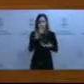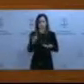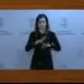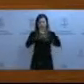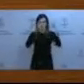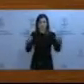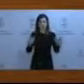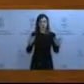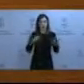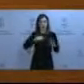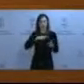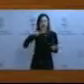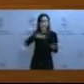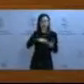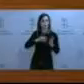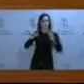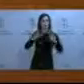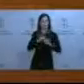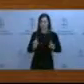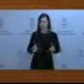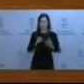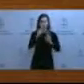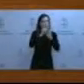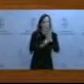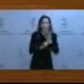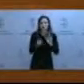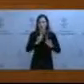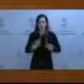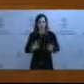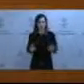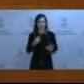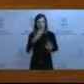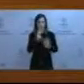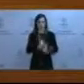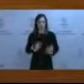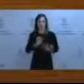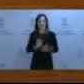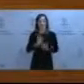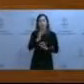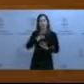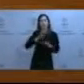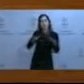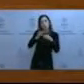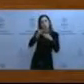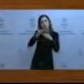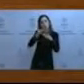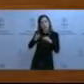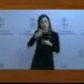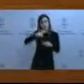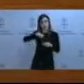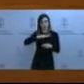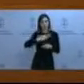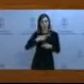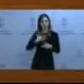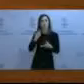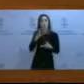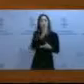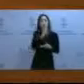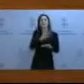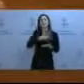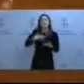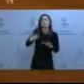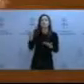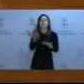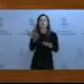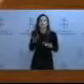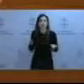plazo, ninguna condición, ¿no? Yo creo que lo que se planteó por este grupo parlamentario a la vista de aquel informe es algo muy sencillo que